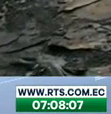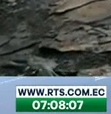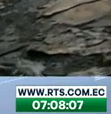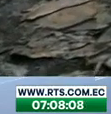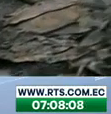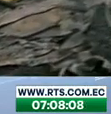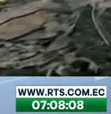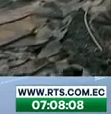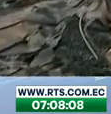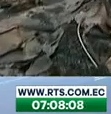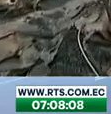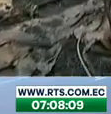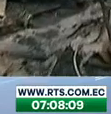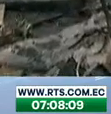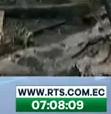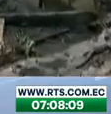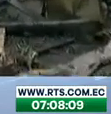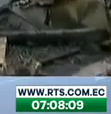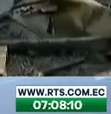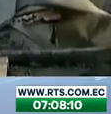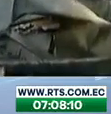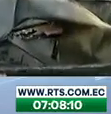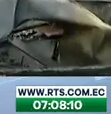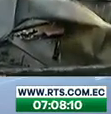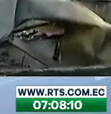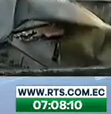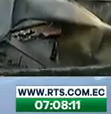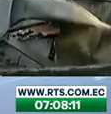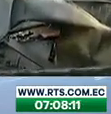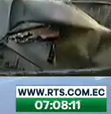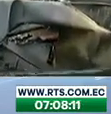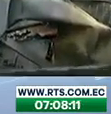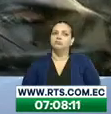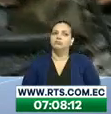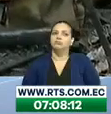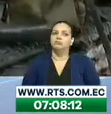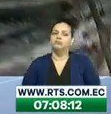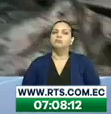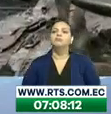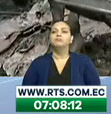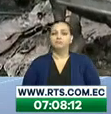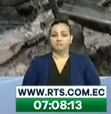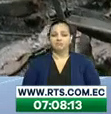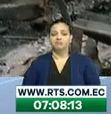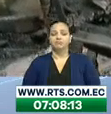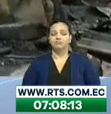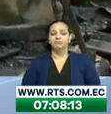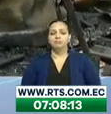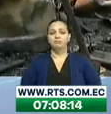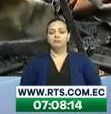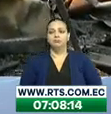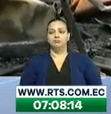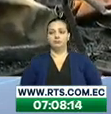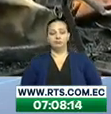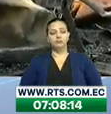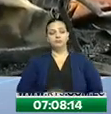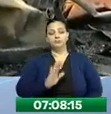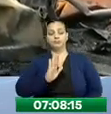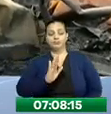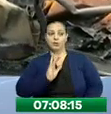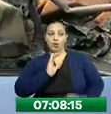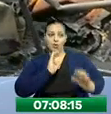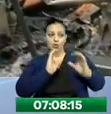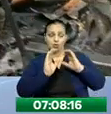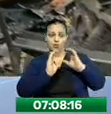está recibiendo ayuda ya a través de la llamada telefónica. Vamos a poder conversar con él. Vamos